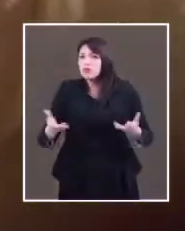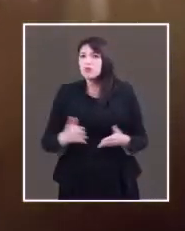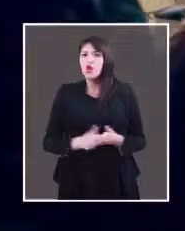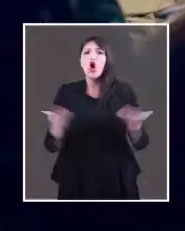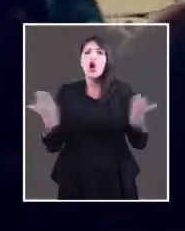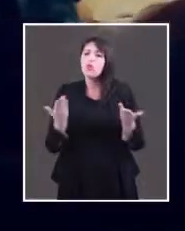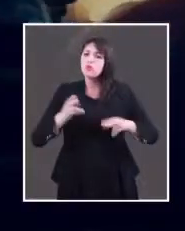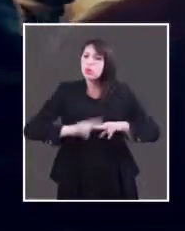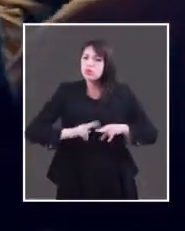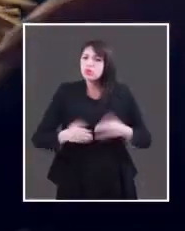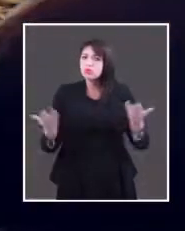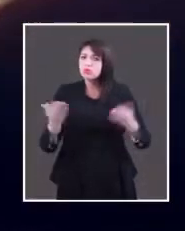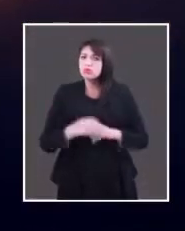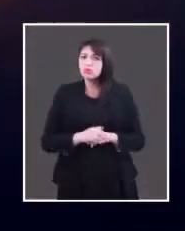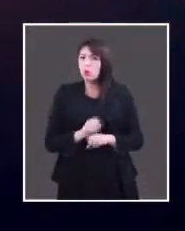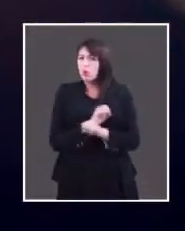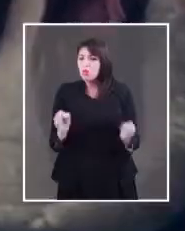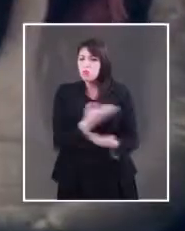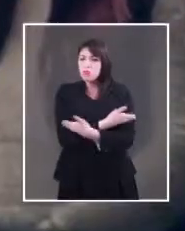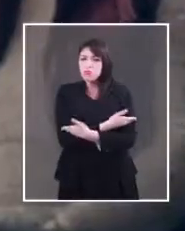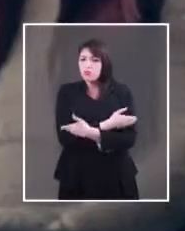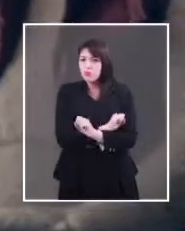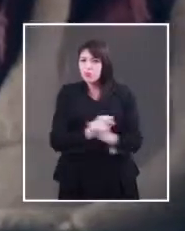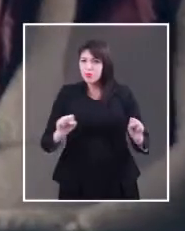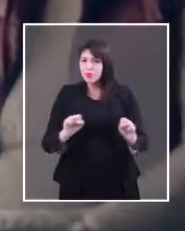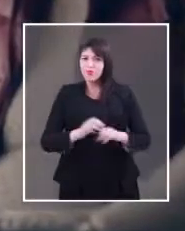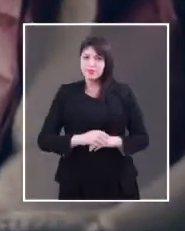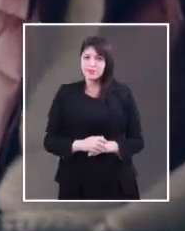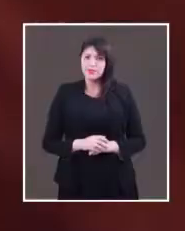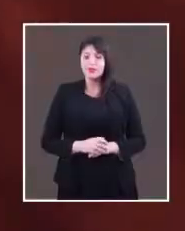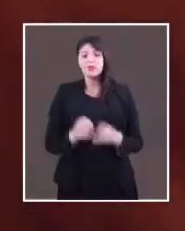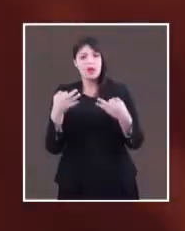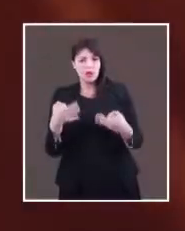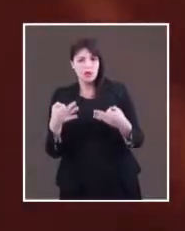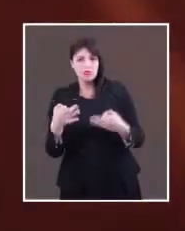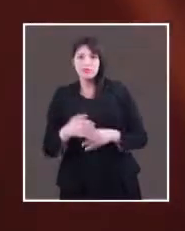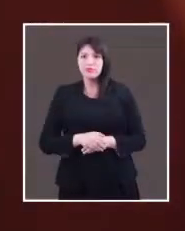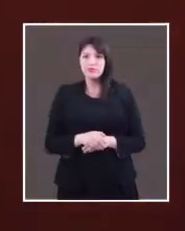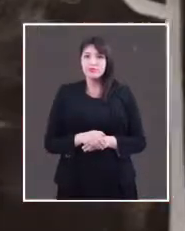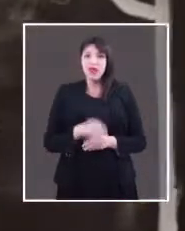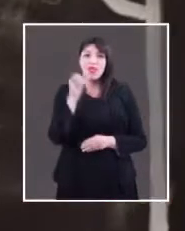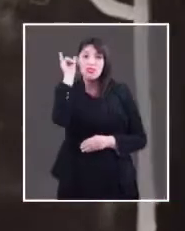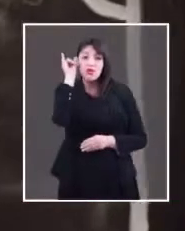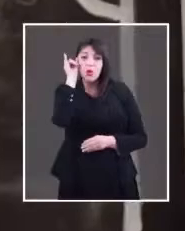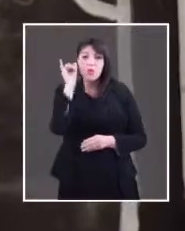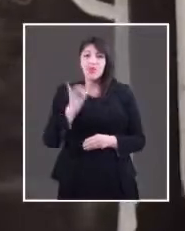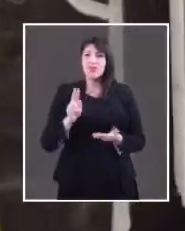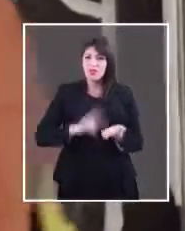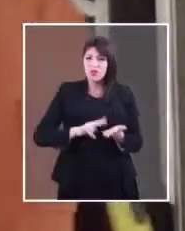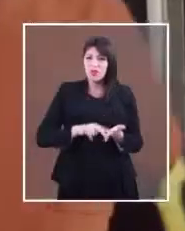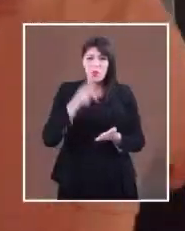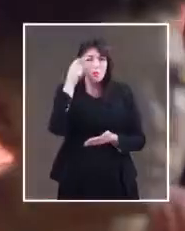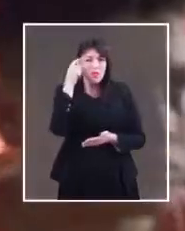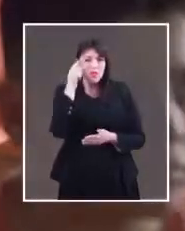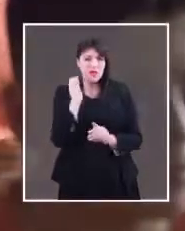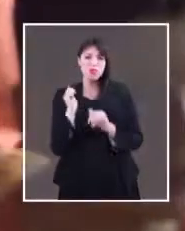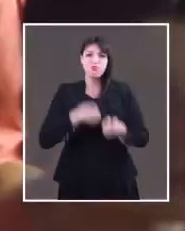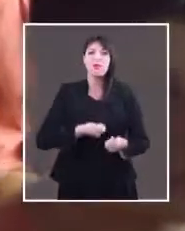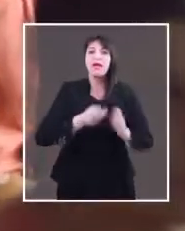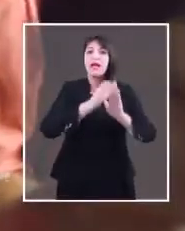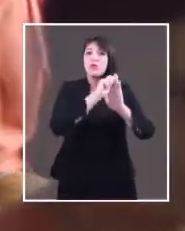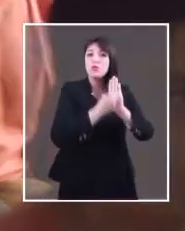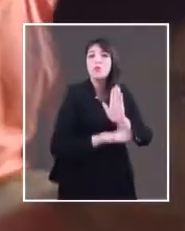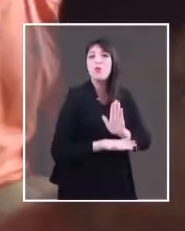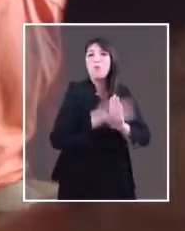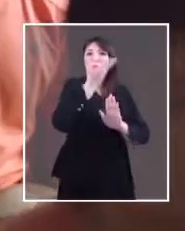vamos a hacer? ¿Cómo que qué vamos a hacer, hombre? Si no podemos quedarnos con los brazos cruzados. Exactamente. Disculpa, capitán. ¿De verdad creéis que le podemos ganar a un